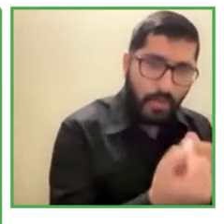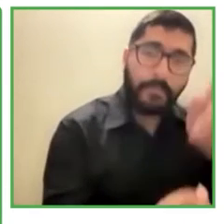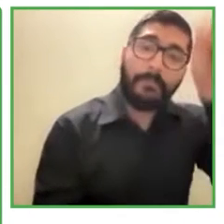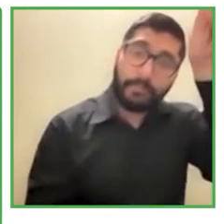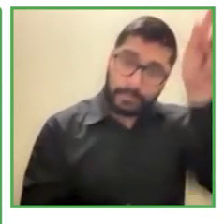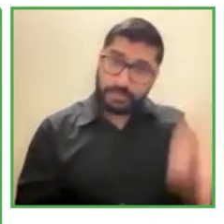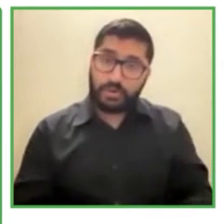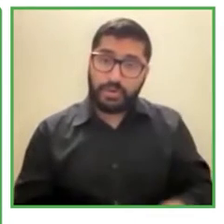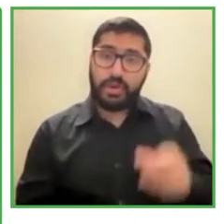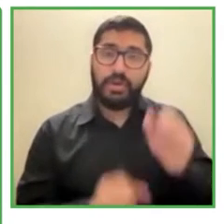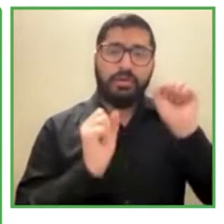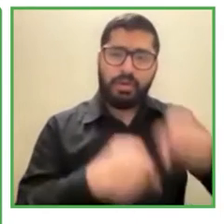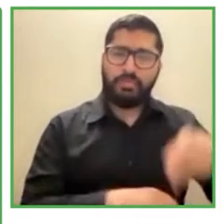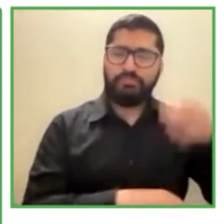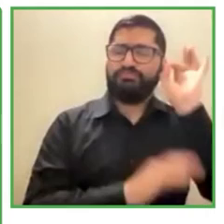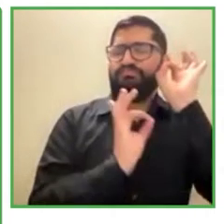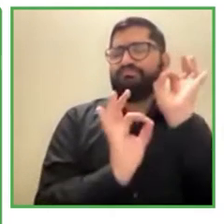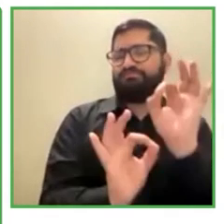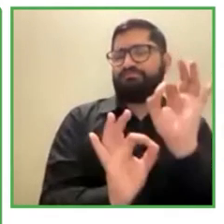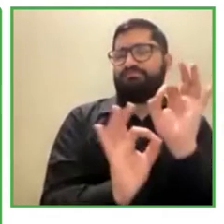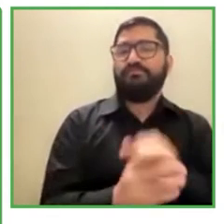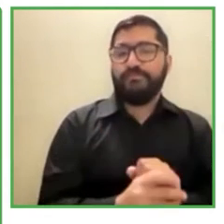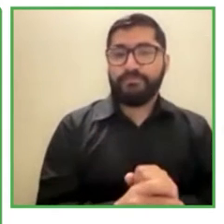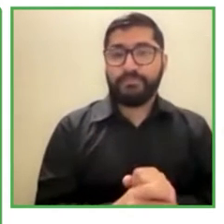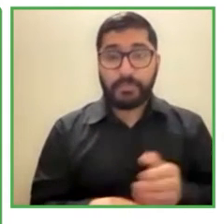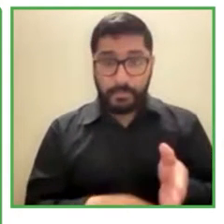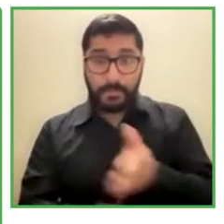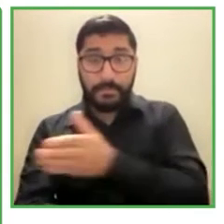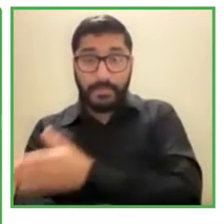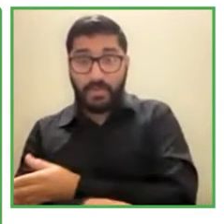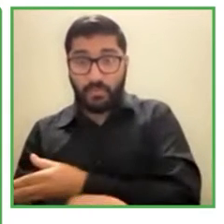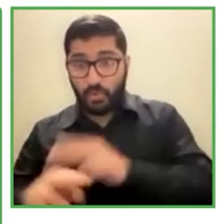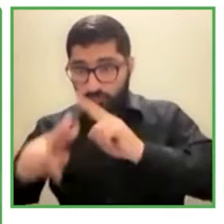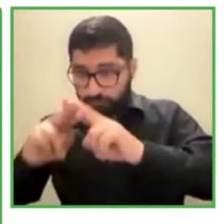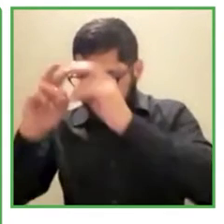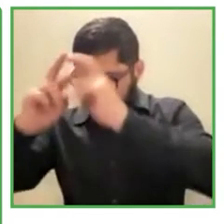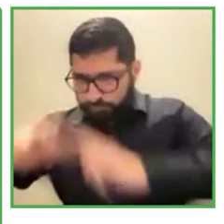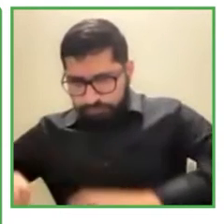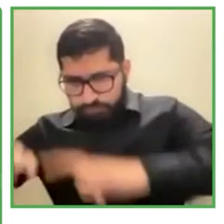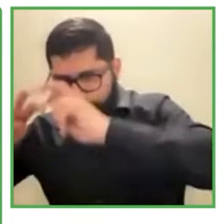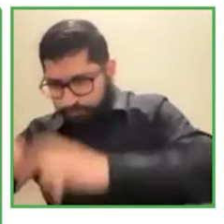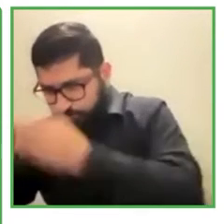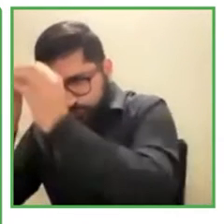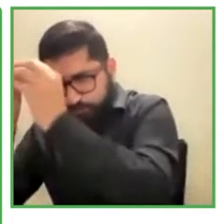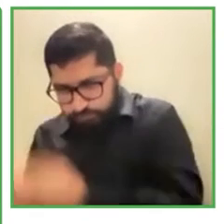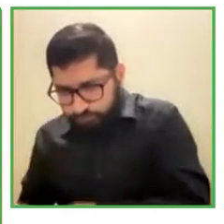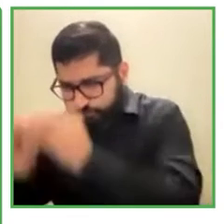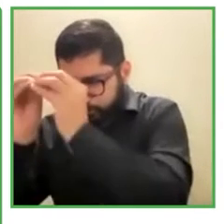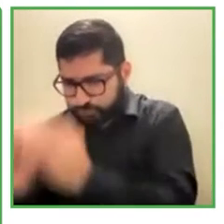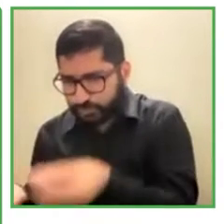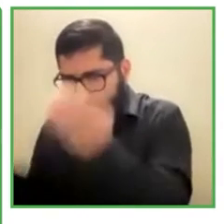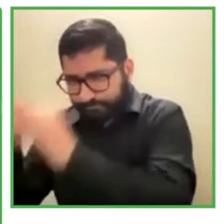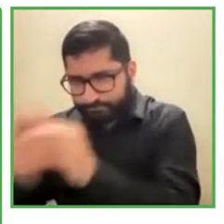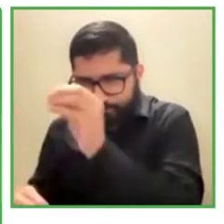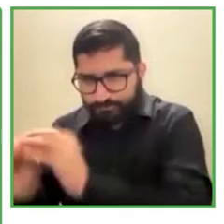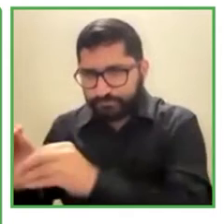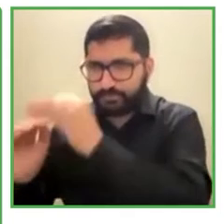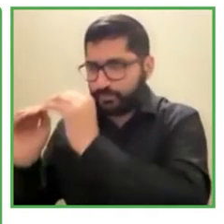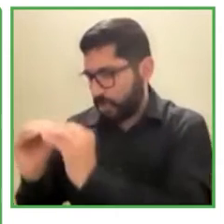un análisis del puesto de trabajo, podemos preparar una línea de tiempo y buscar a los talentos, hacer las entrevistas